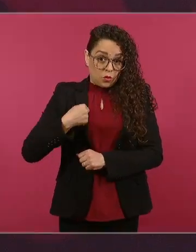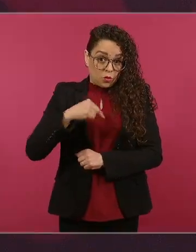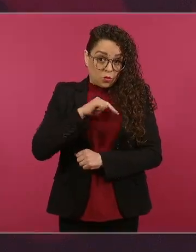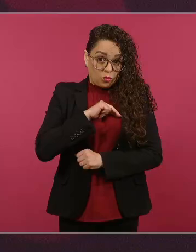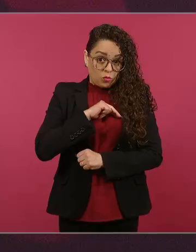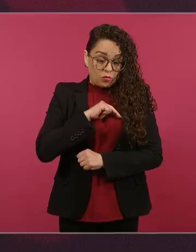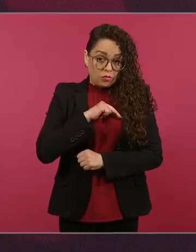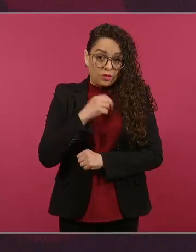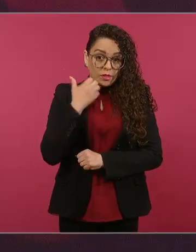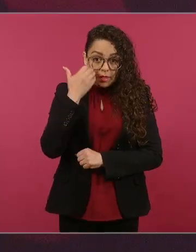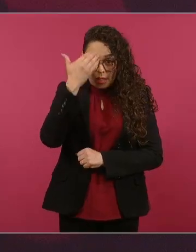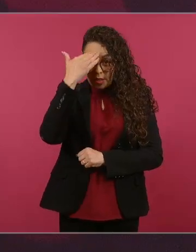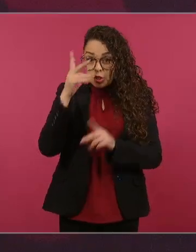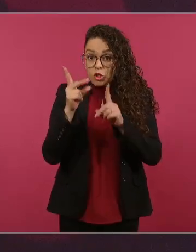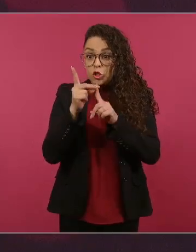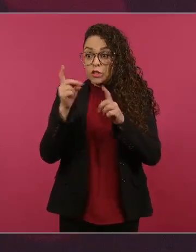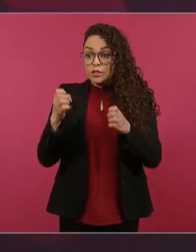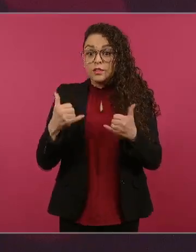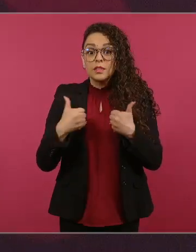encontrar a los jóvenes.